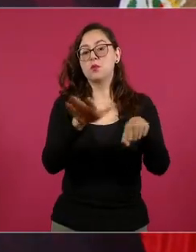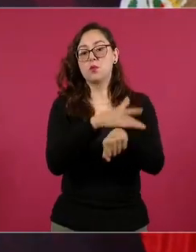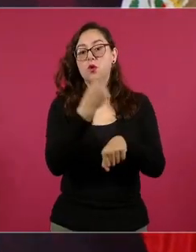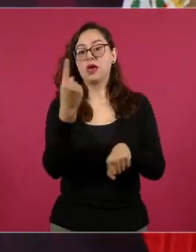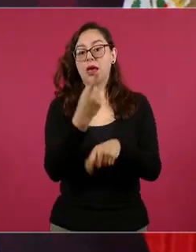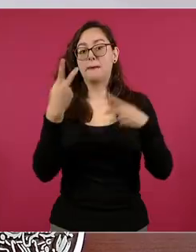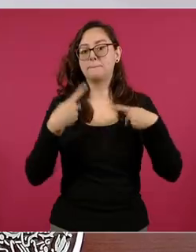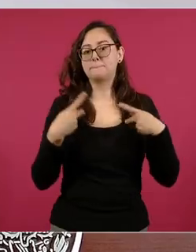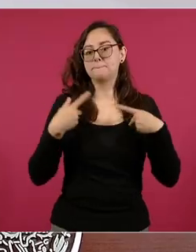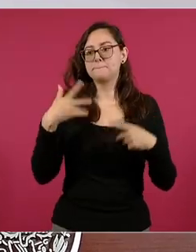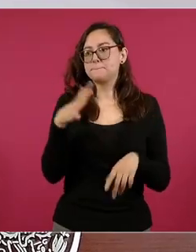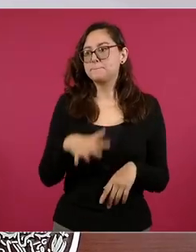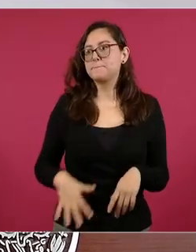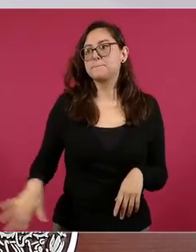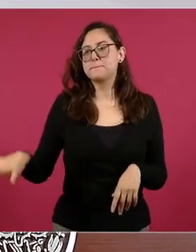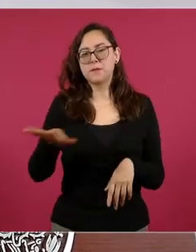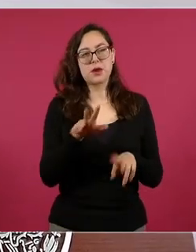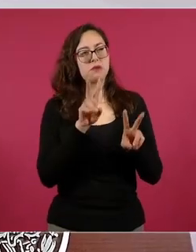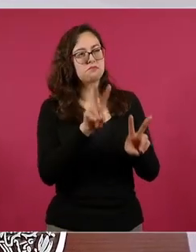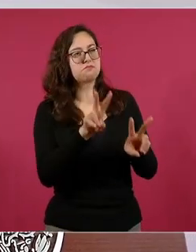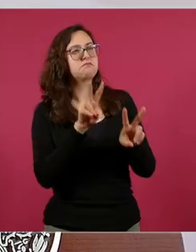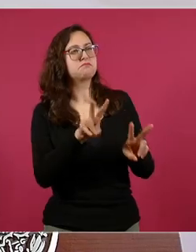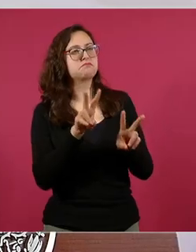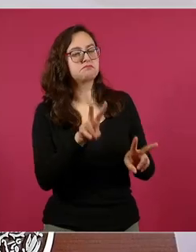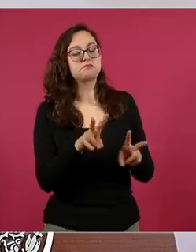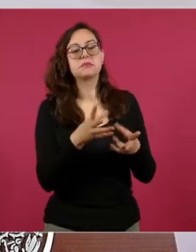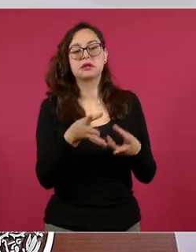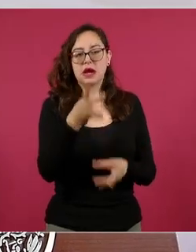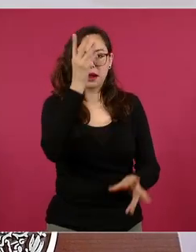y toman en cuenta nuestras recomendaciones.